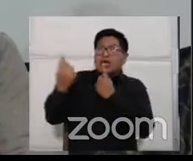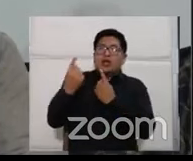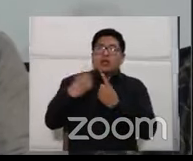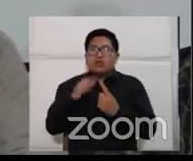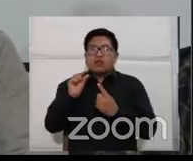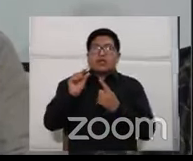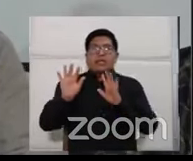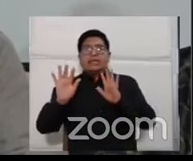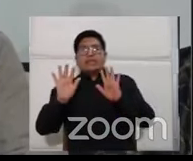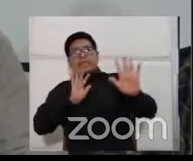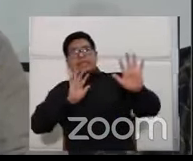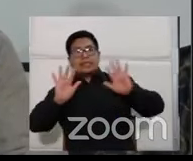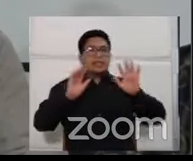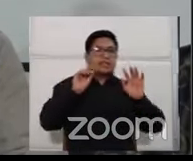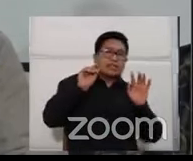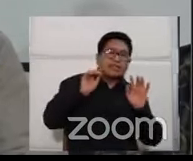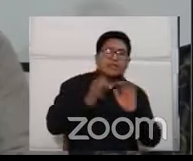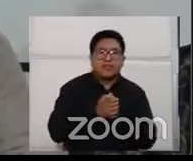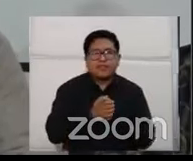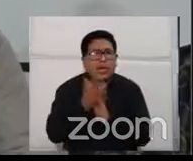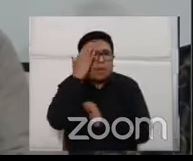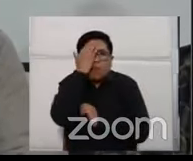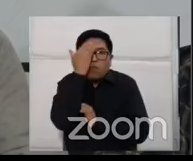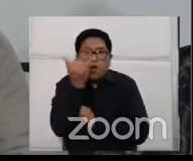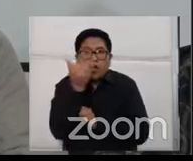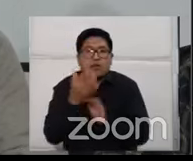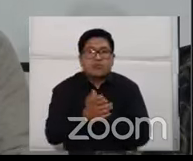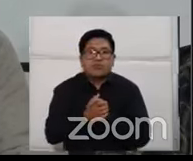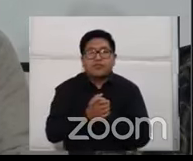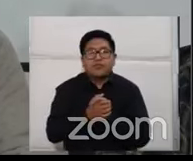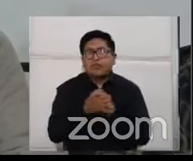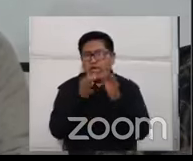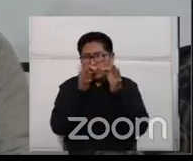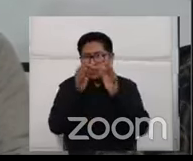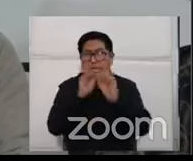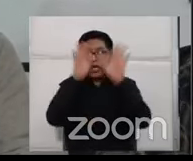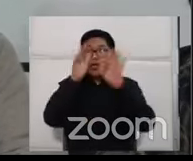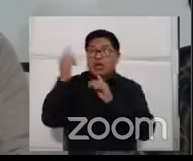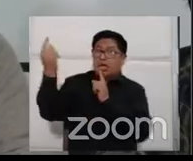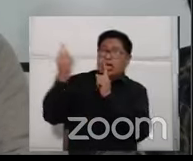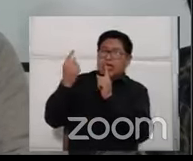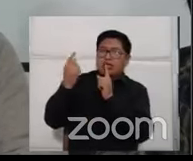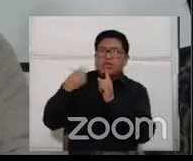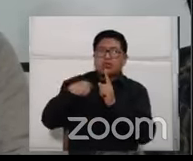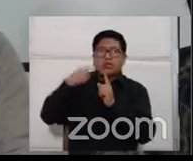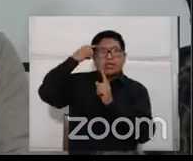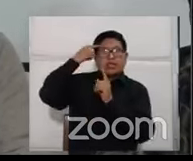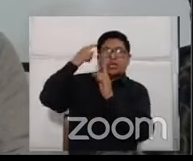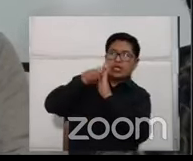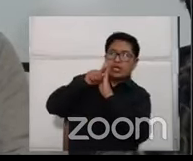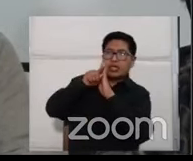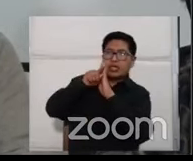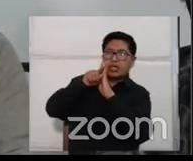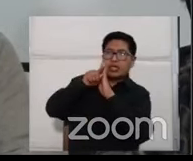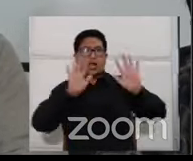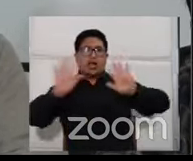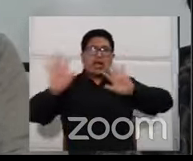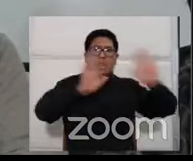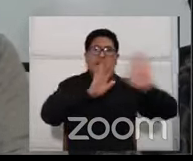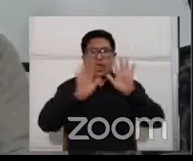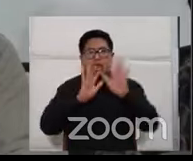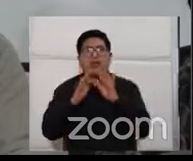medio que el ignoro por qué porque es la misma desconfianza que te queda que te linda es lo mismo seguramente